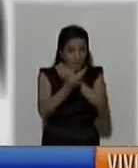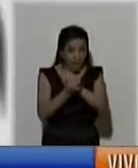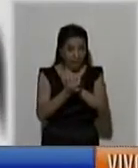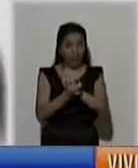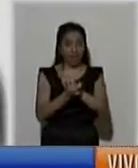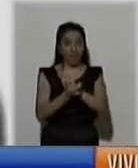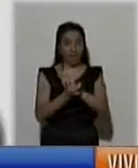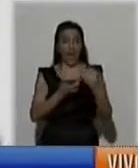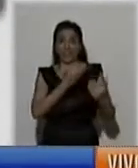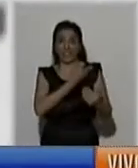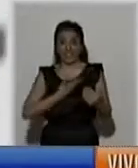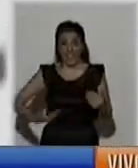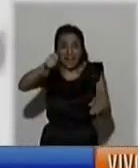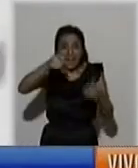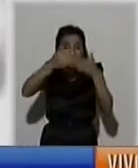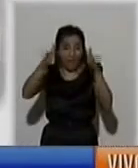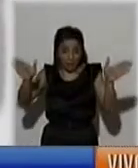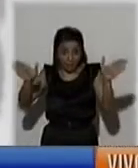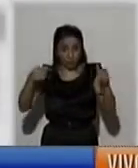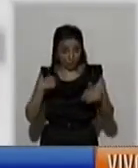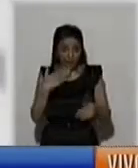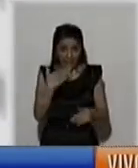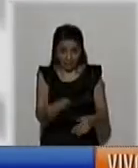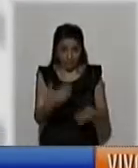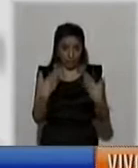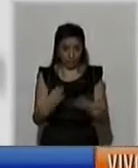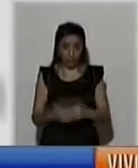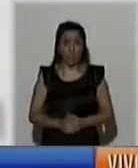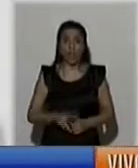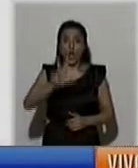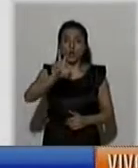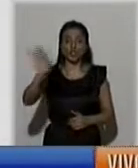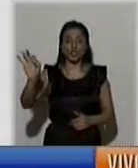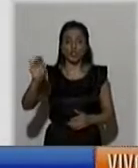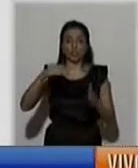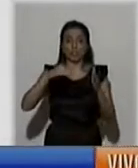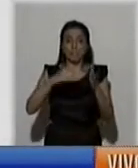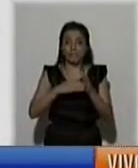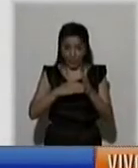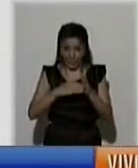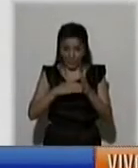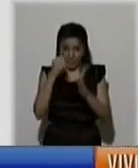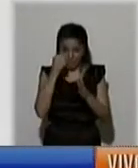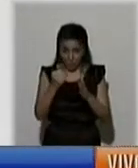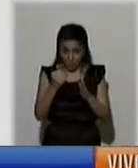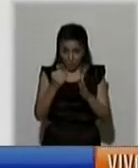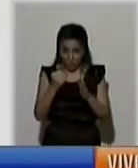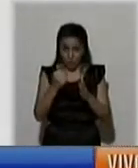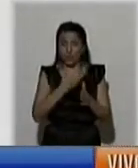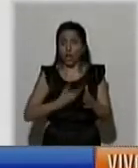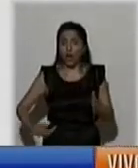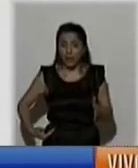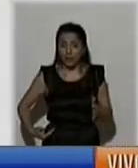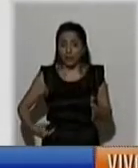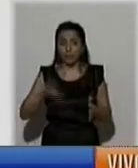aceptan participar cuando el debate es organizado por la Universidad Nacional de Córdoba, si en otras oportunidades e invitados por otros organismos